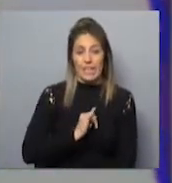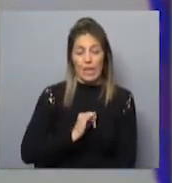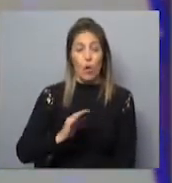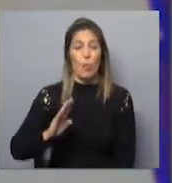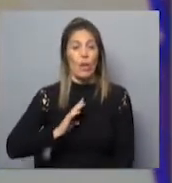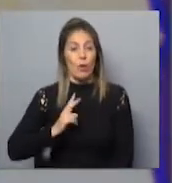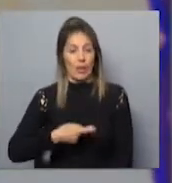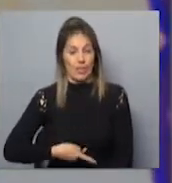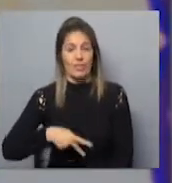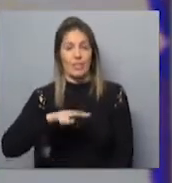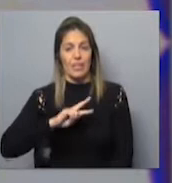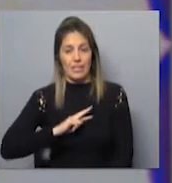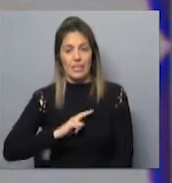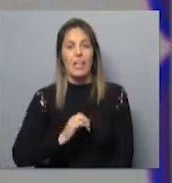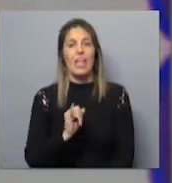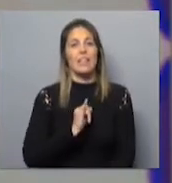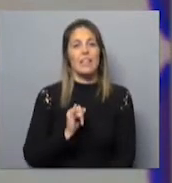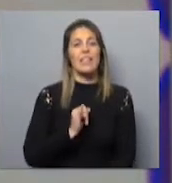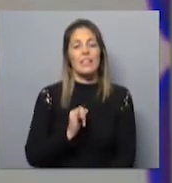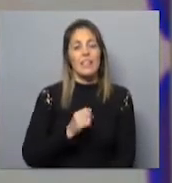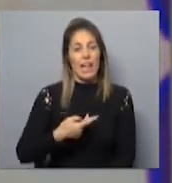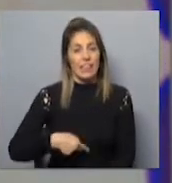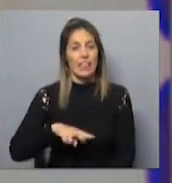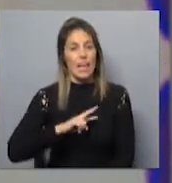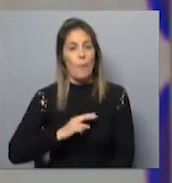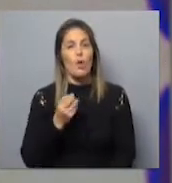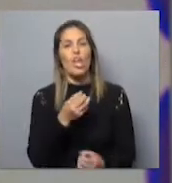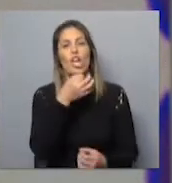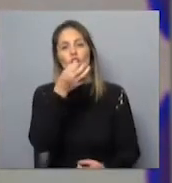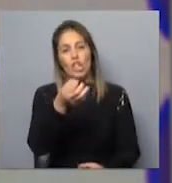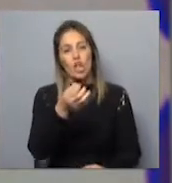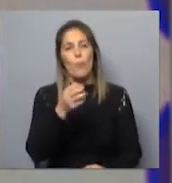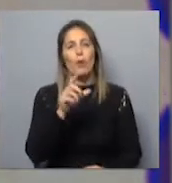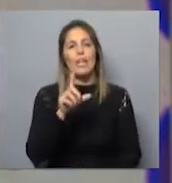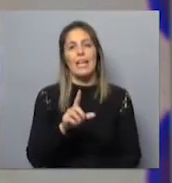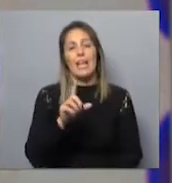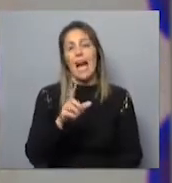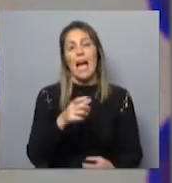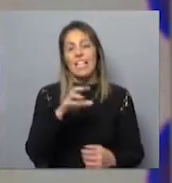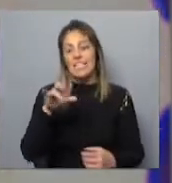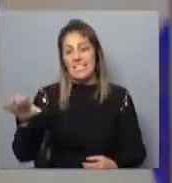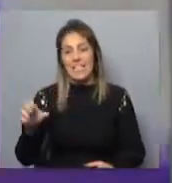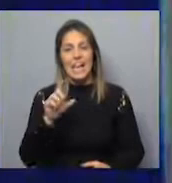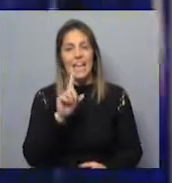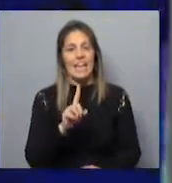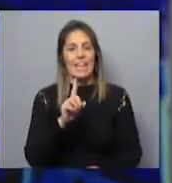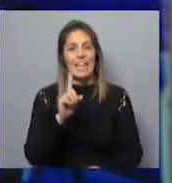trans no las identidades trans porque lo digo porque la nací la lgv más tiene